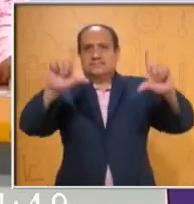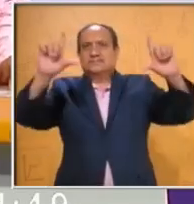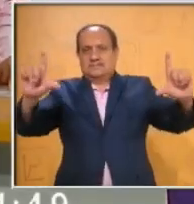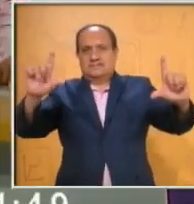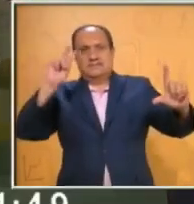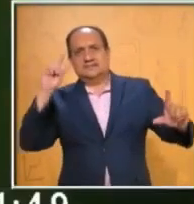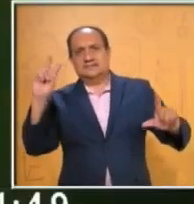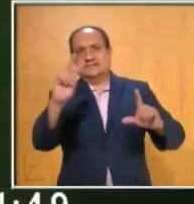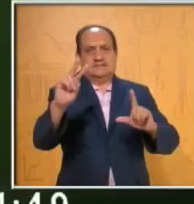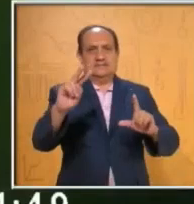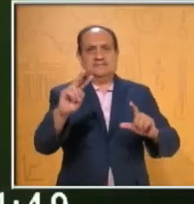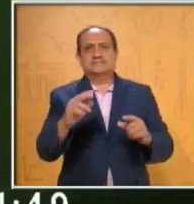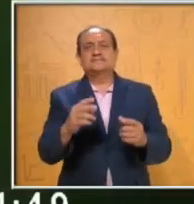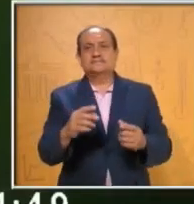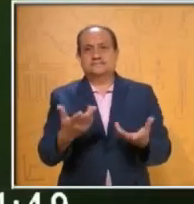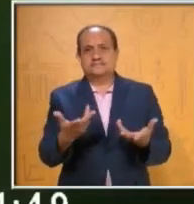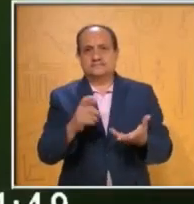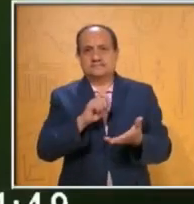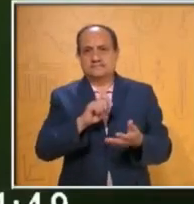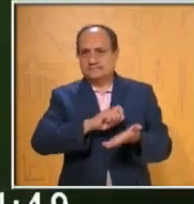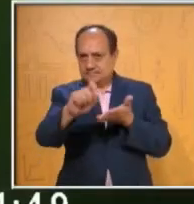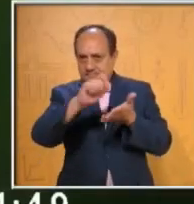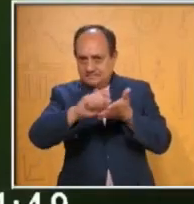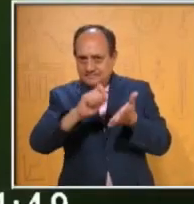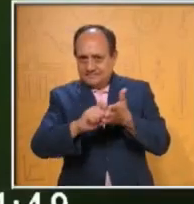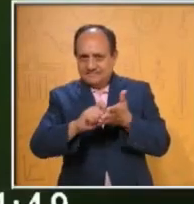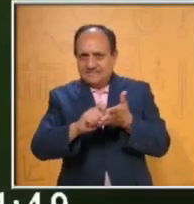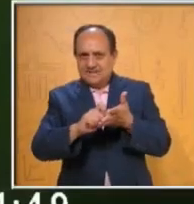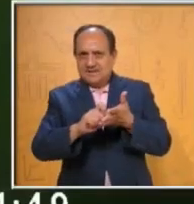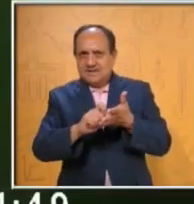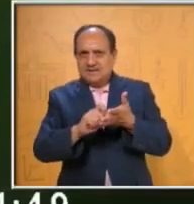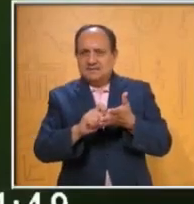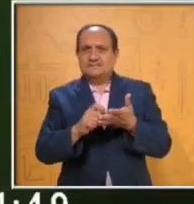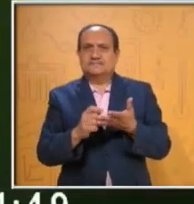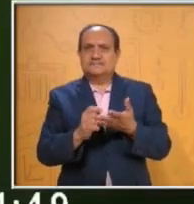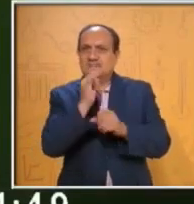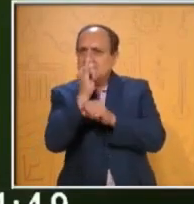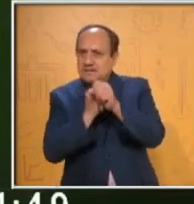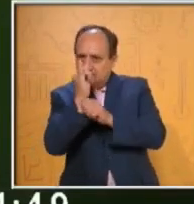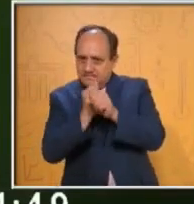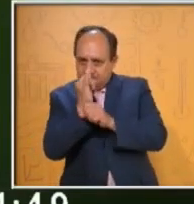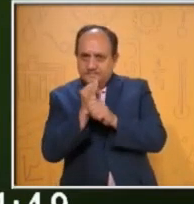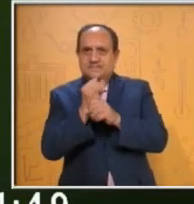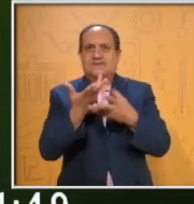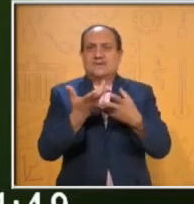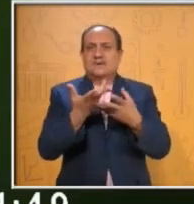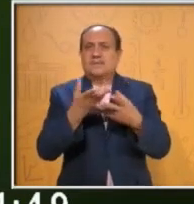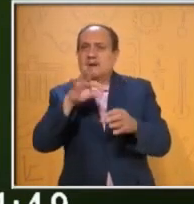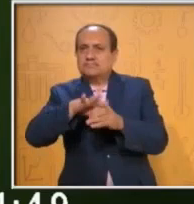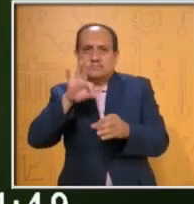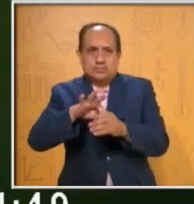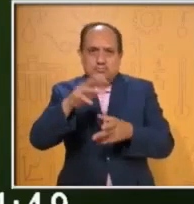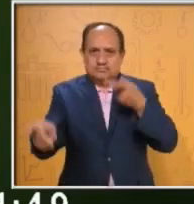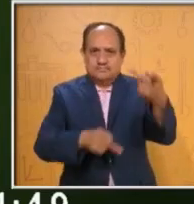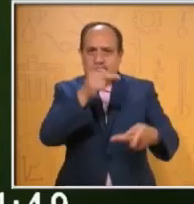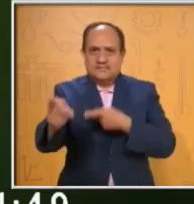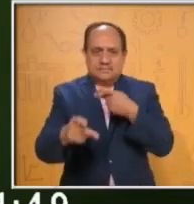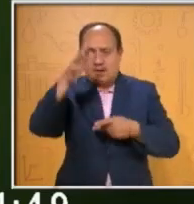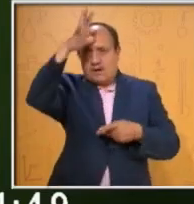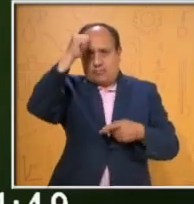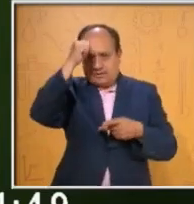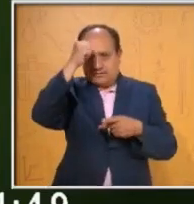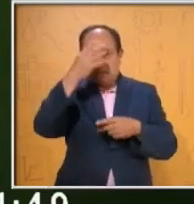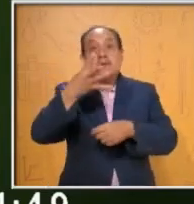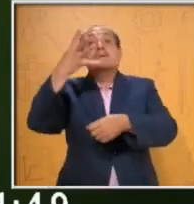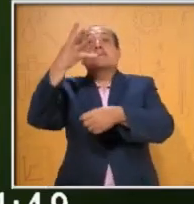también tengan la oportunidad de escribirlo, es que consultas o votaciones para la toma de acuerdo. Eso es para tercer grado. Y para